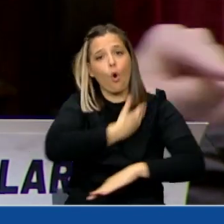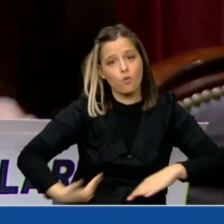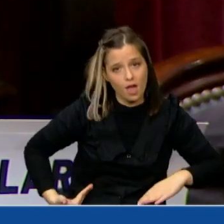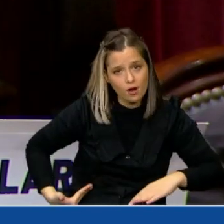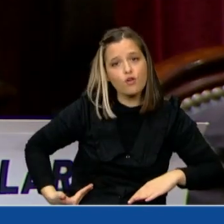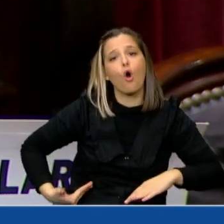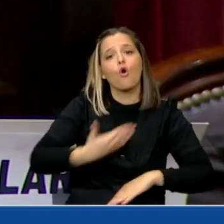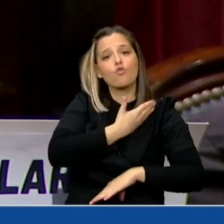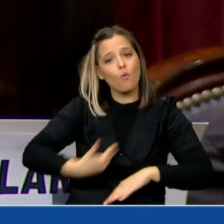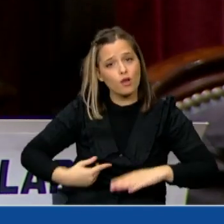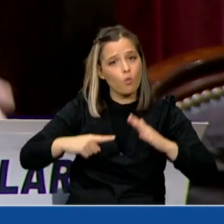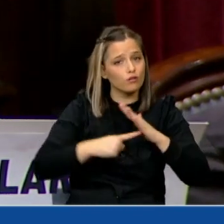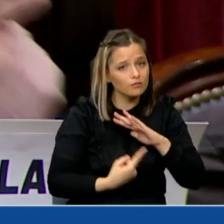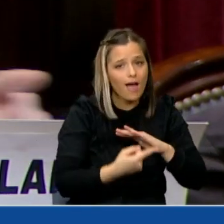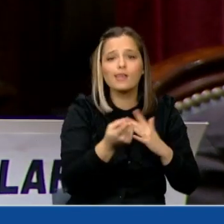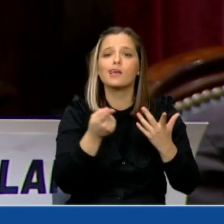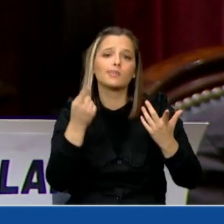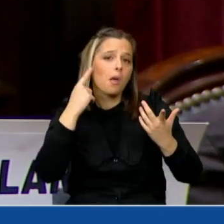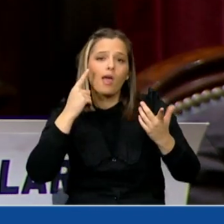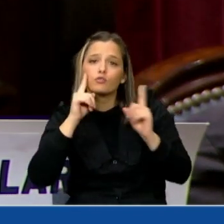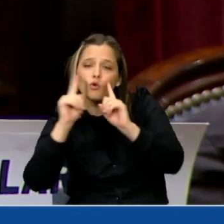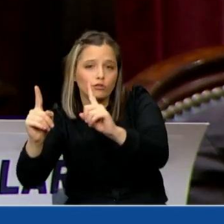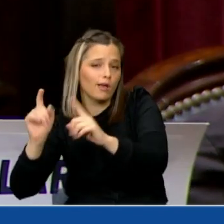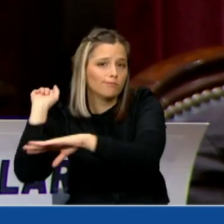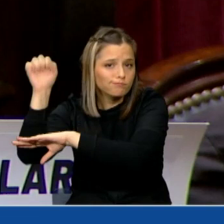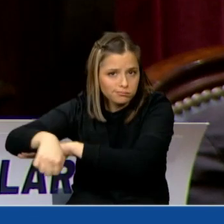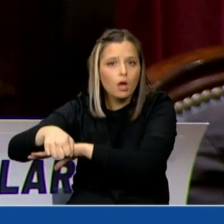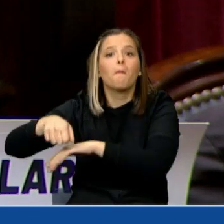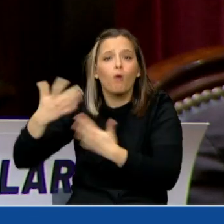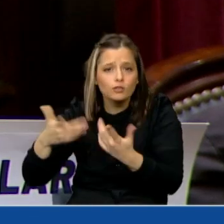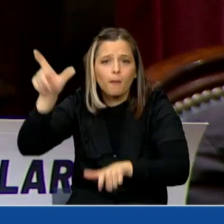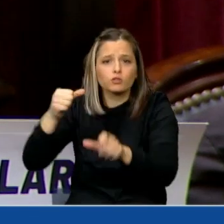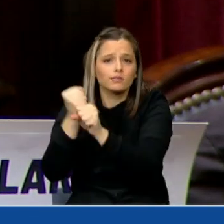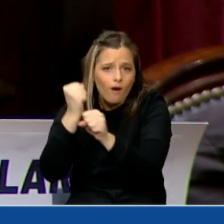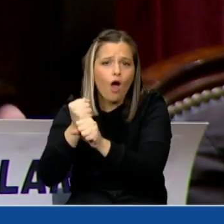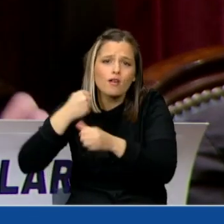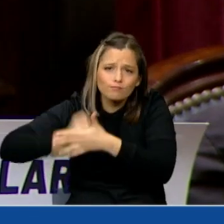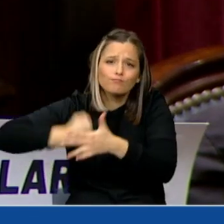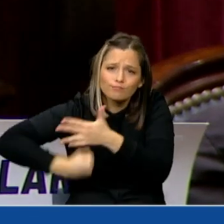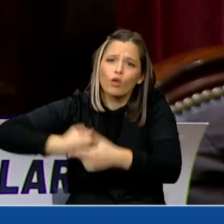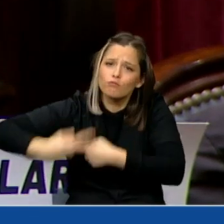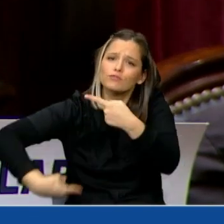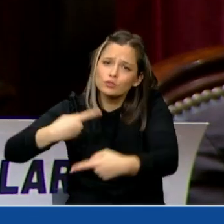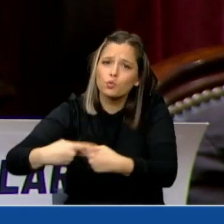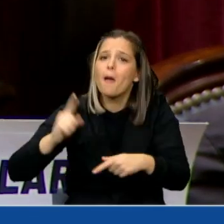medidas efectivas, medidas concretas, por eso siguen reclamando los trabajadores y las trabajadoras. Esto es una ley que se